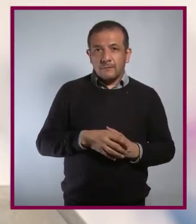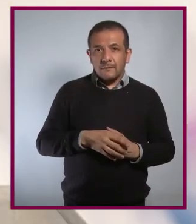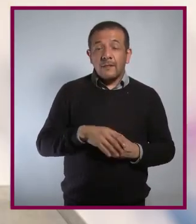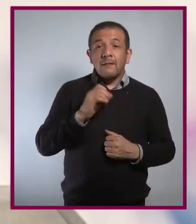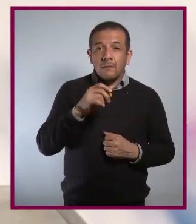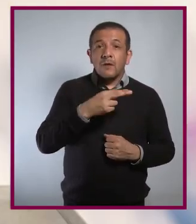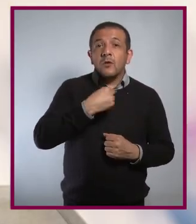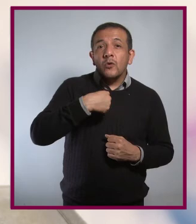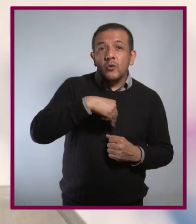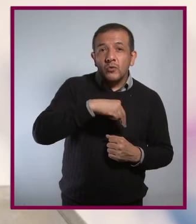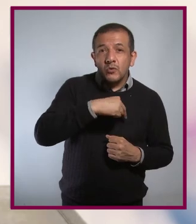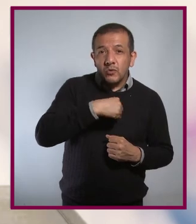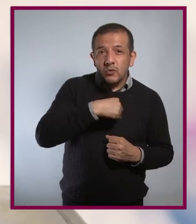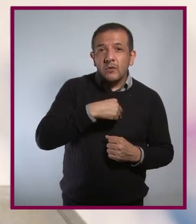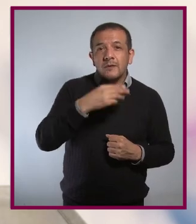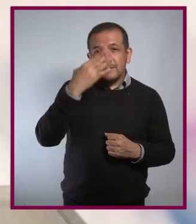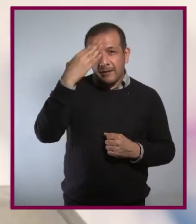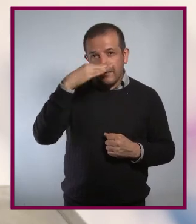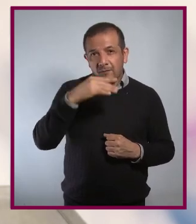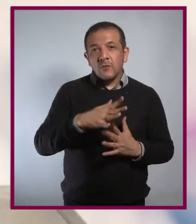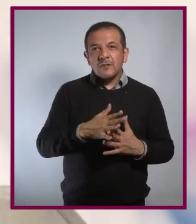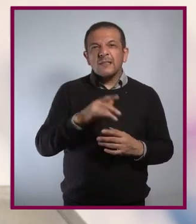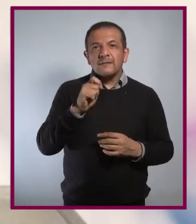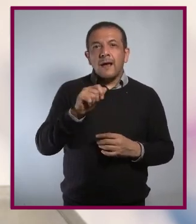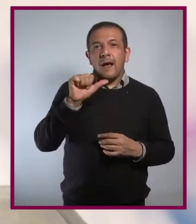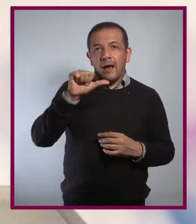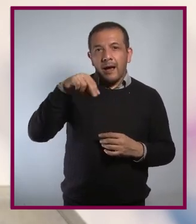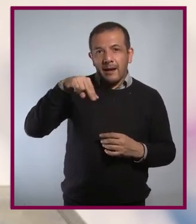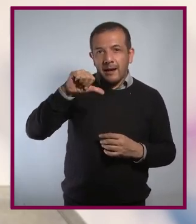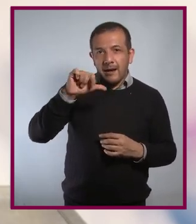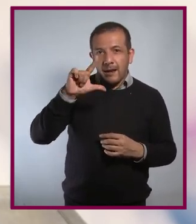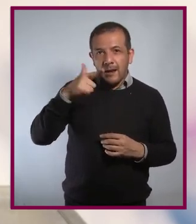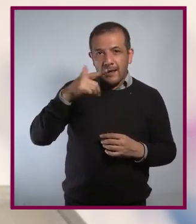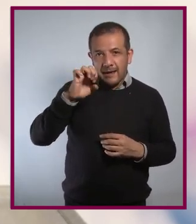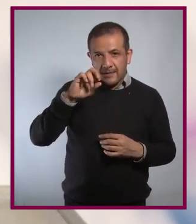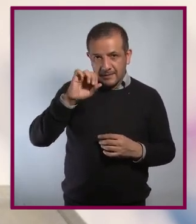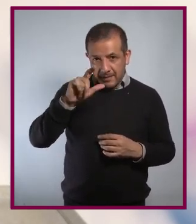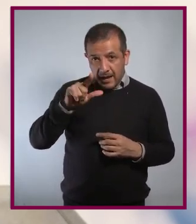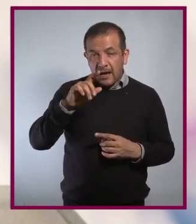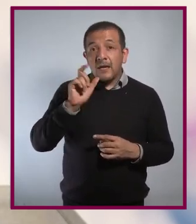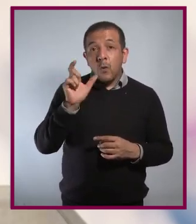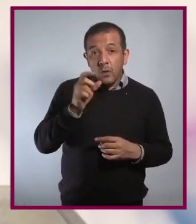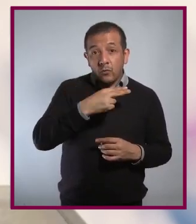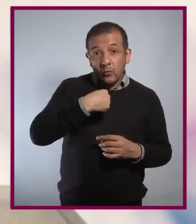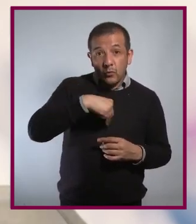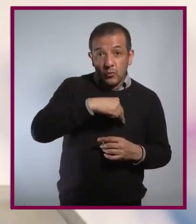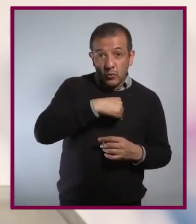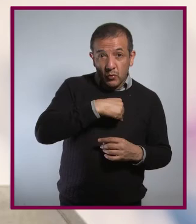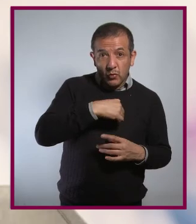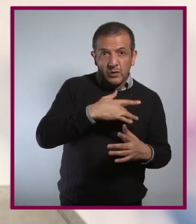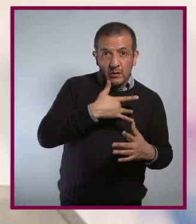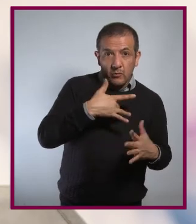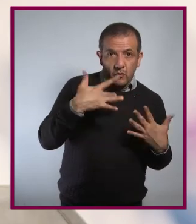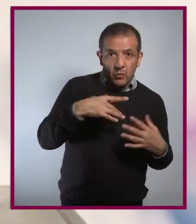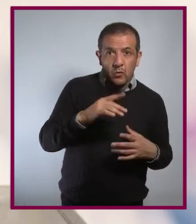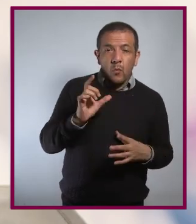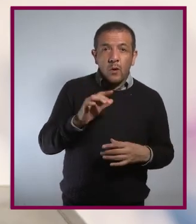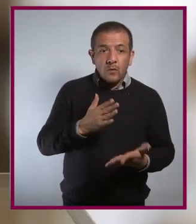Hablamos también sobre los orígenes y evolución de la analgesia y sobre cuándo hay que acudir al médico en caso de sentir